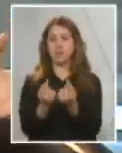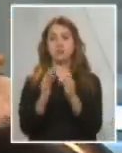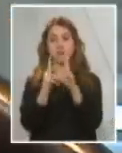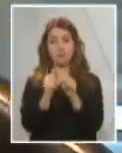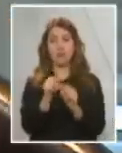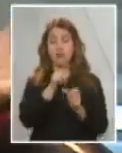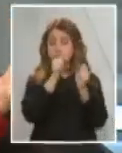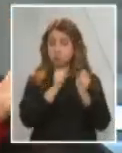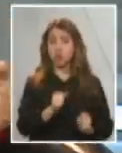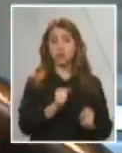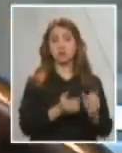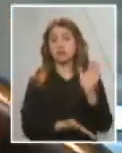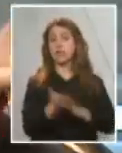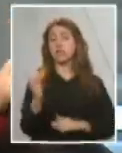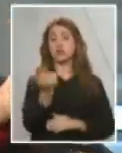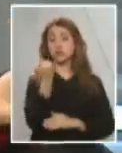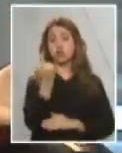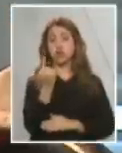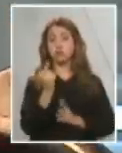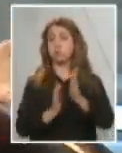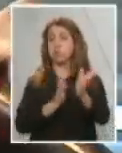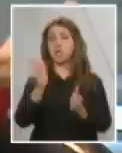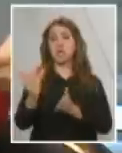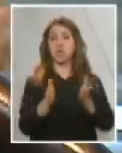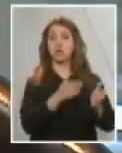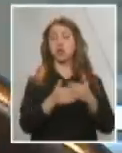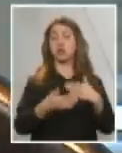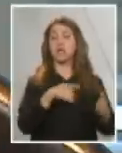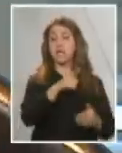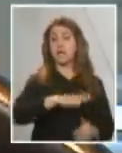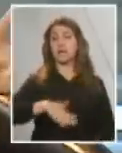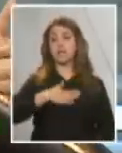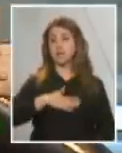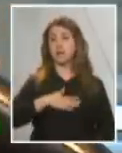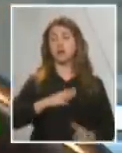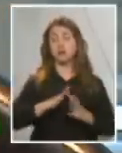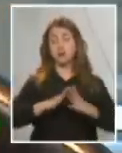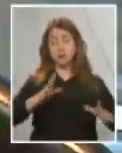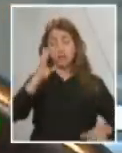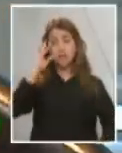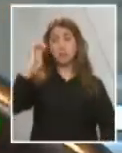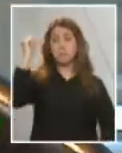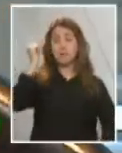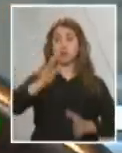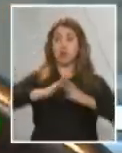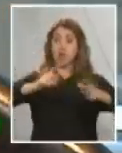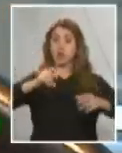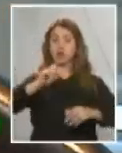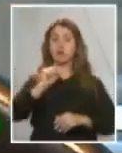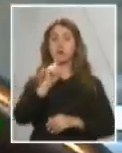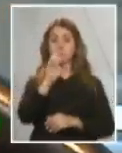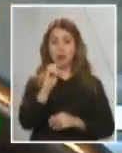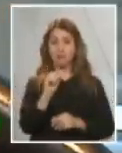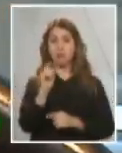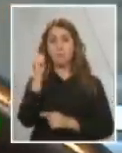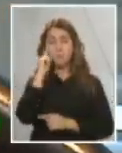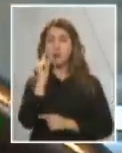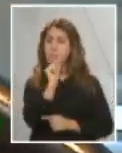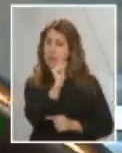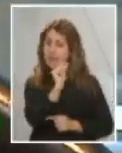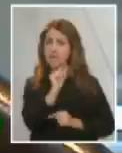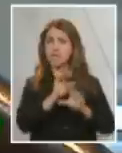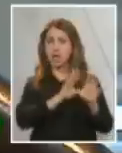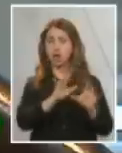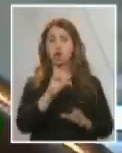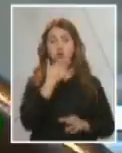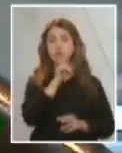sea, él puede salir solo, puede ir donde quiera. O sea, esto es un tremendo invento, ¿no es cierto?, el de Pablo. Pero también esas pequeñas